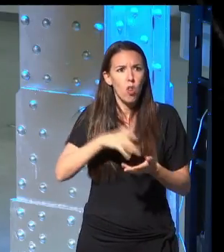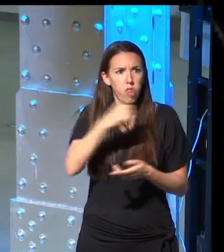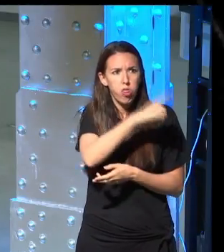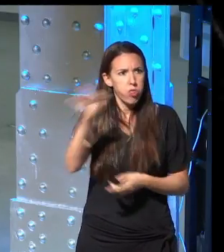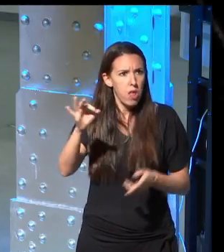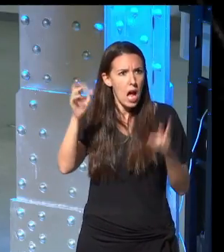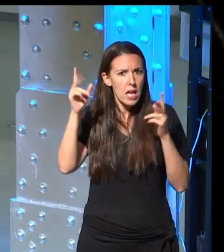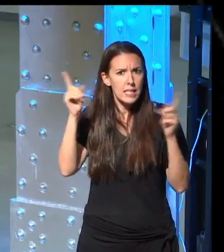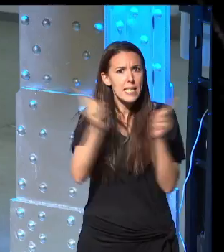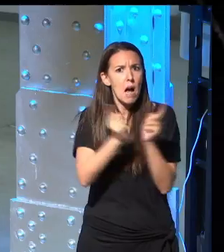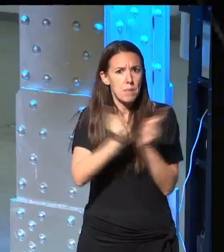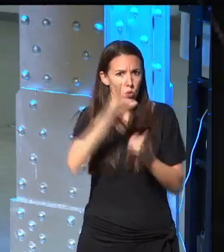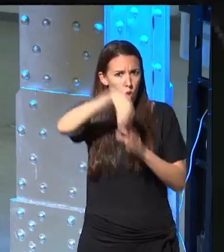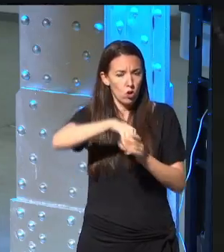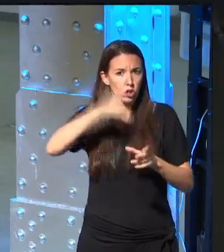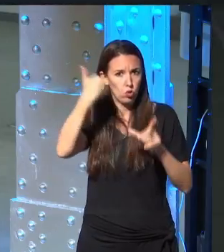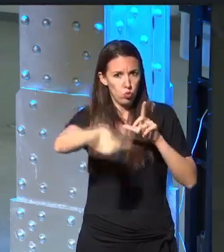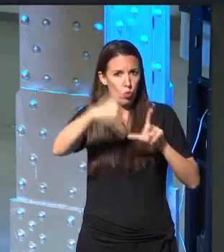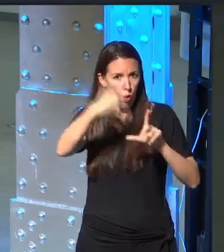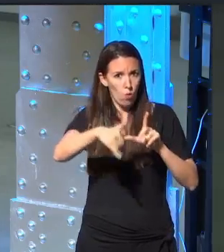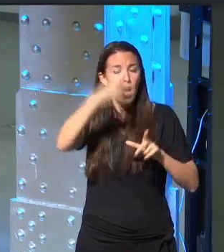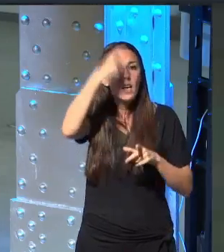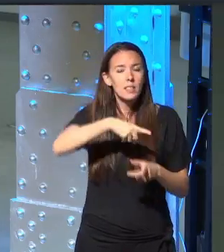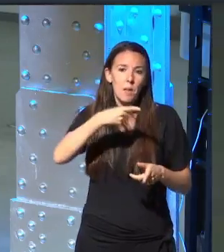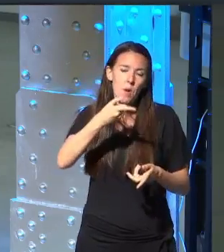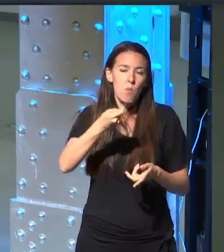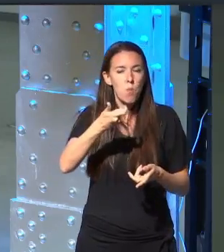capítulos en YouTube, que también utiliza un poco